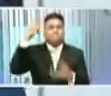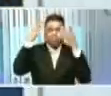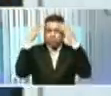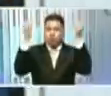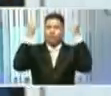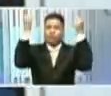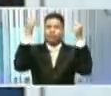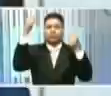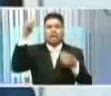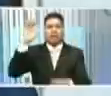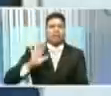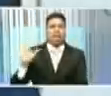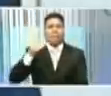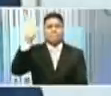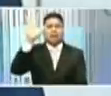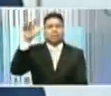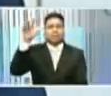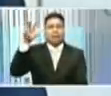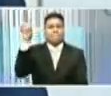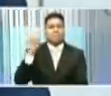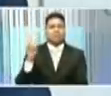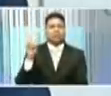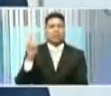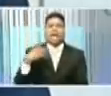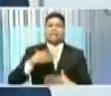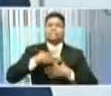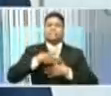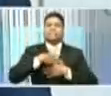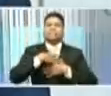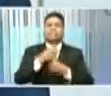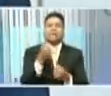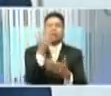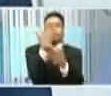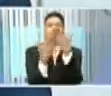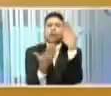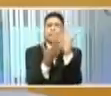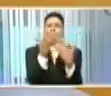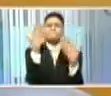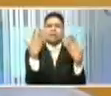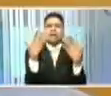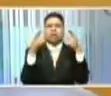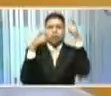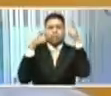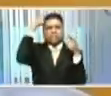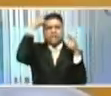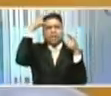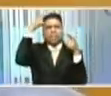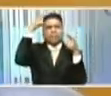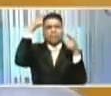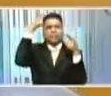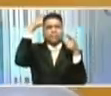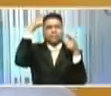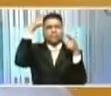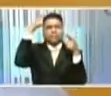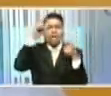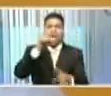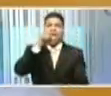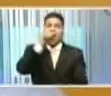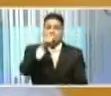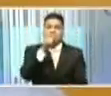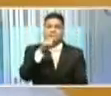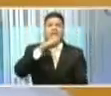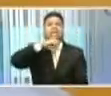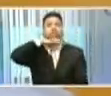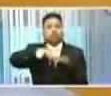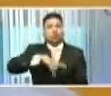patria, sanado por la mano de Chávez y del socialismo. Esa es la historia del